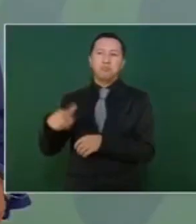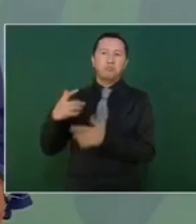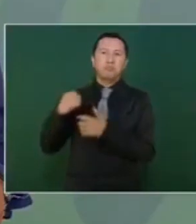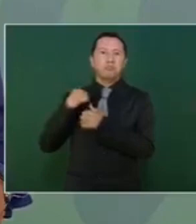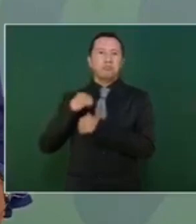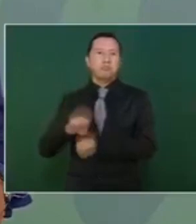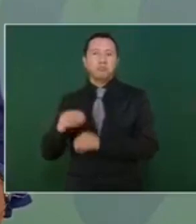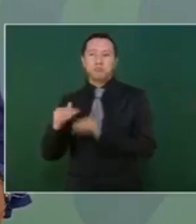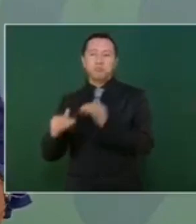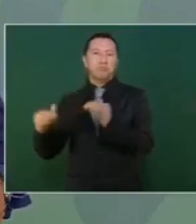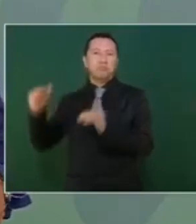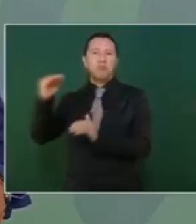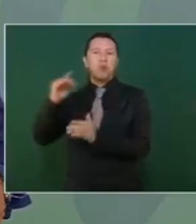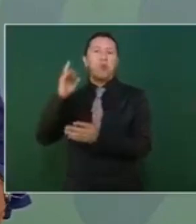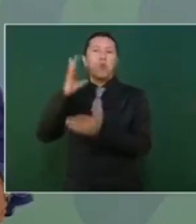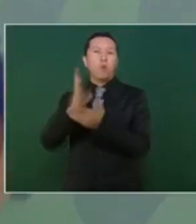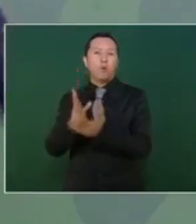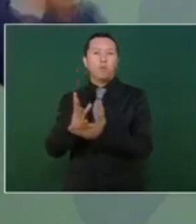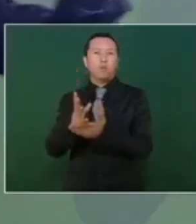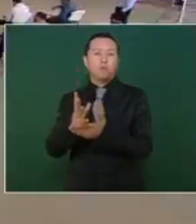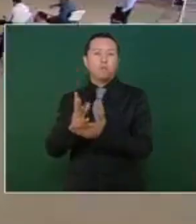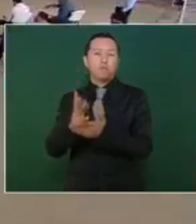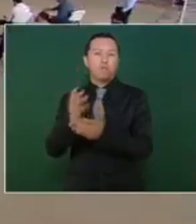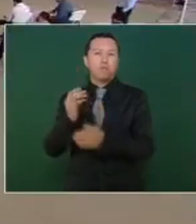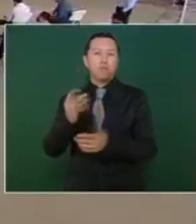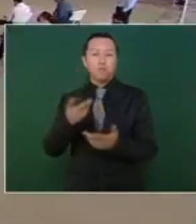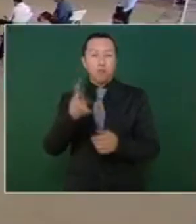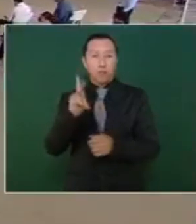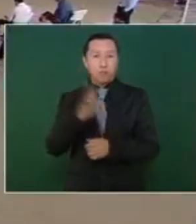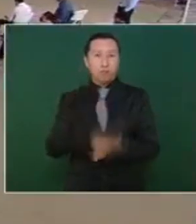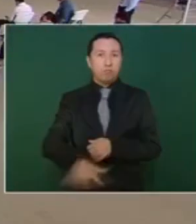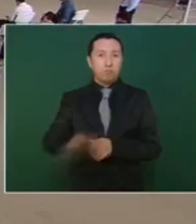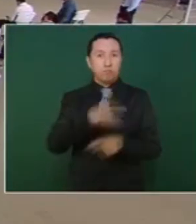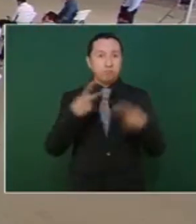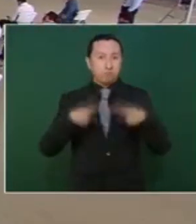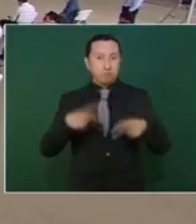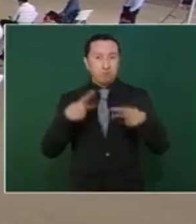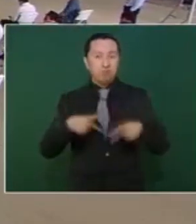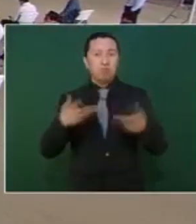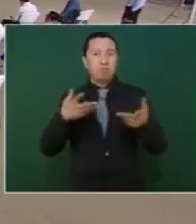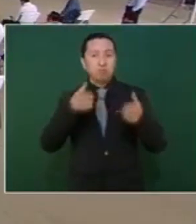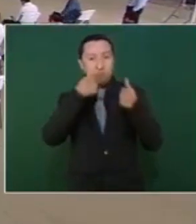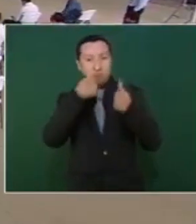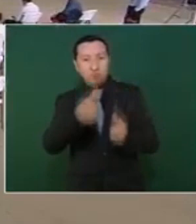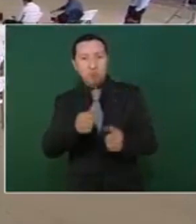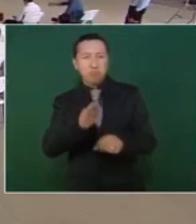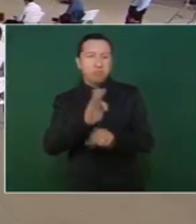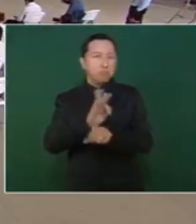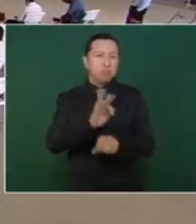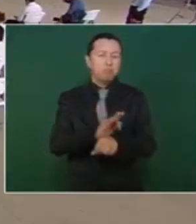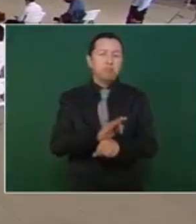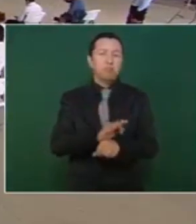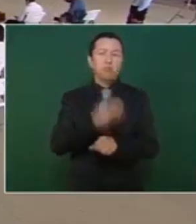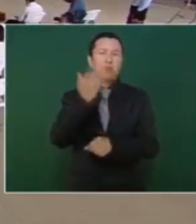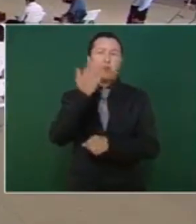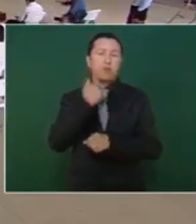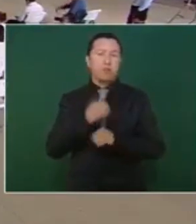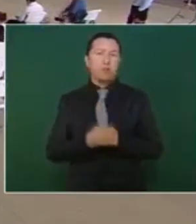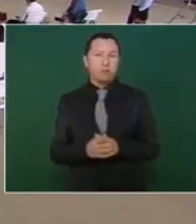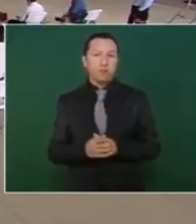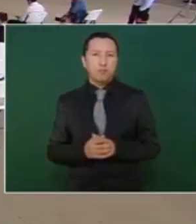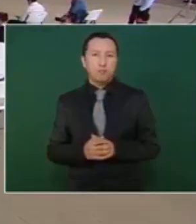no al servicio de los pueblos, no busca el diálogo, no busca la